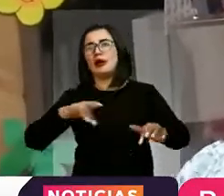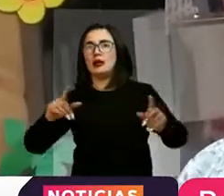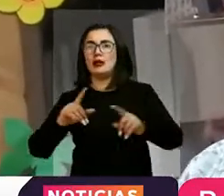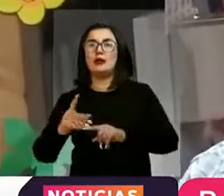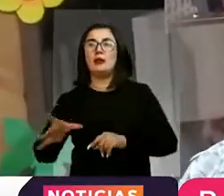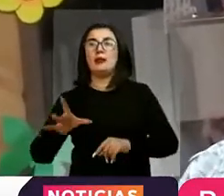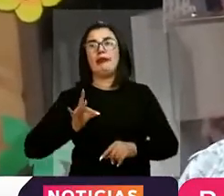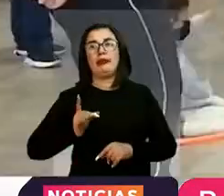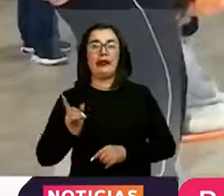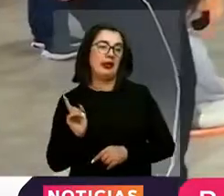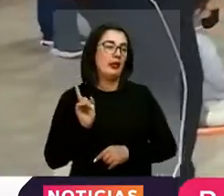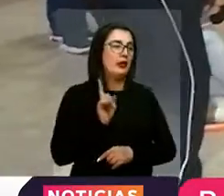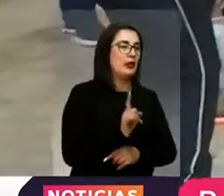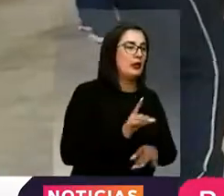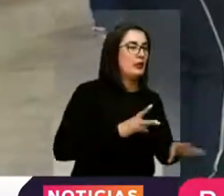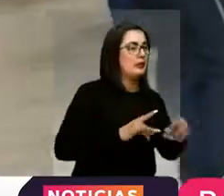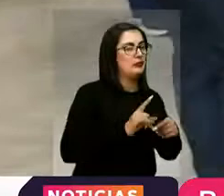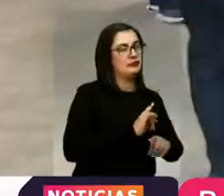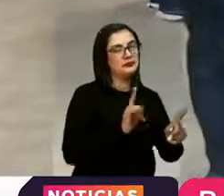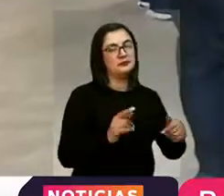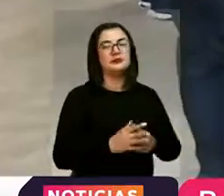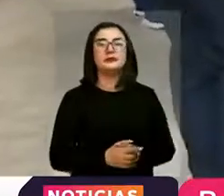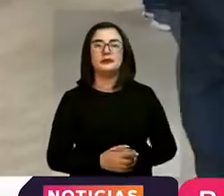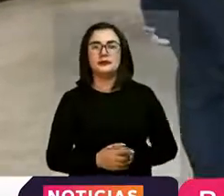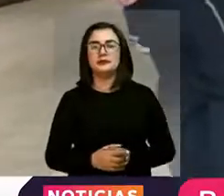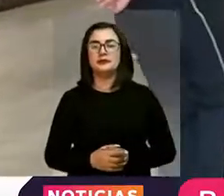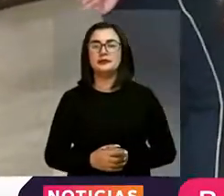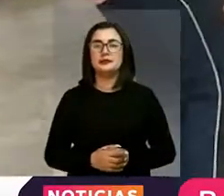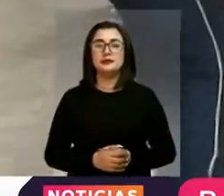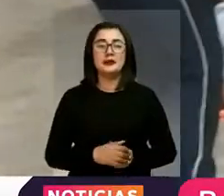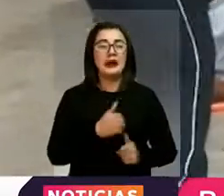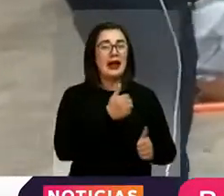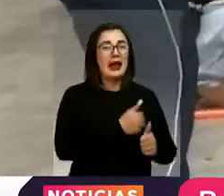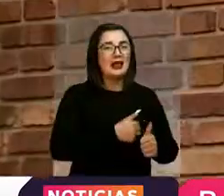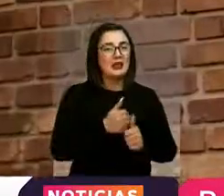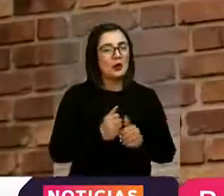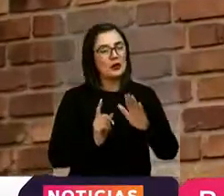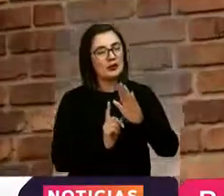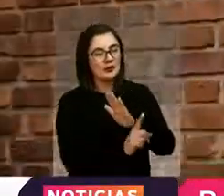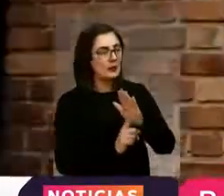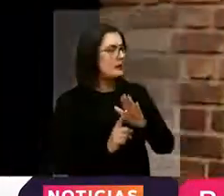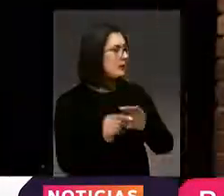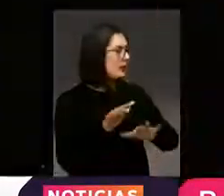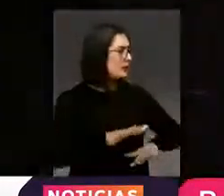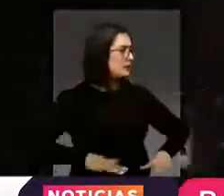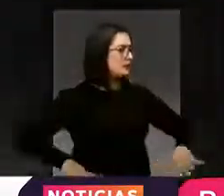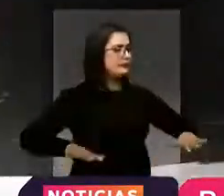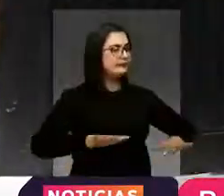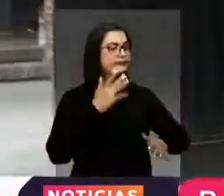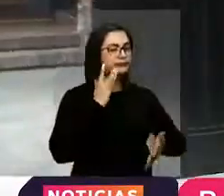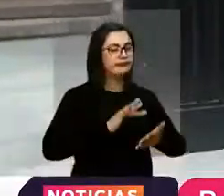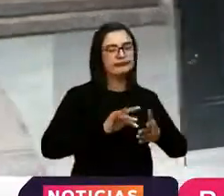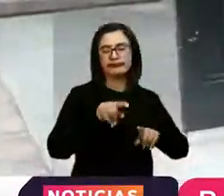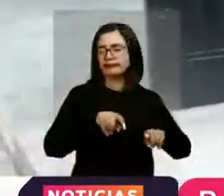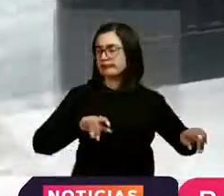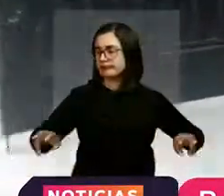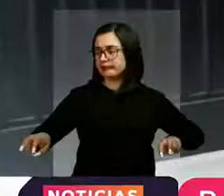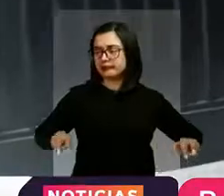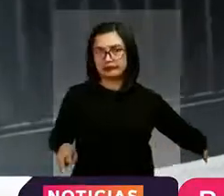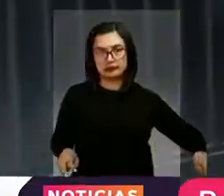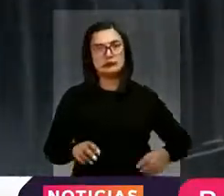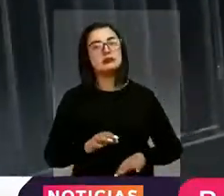riesgo ninguno acá en el colegio. Con un hula hula, las niñas protegen su espacio y mantienen el distanciamiento, pues juegan